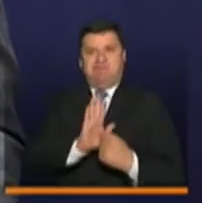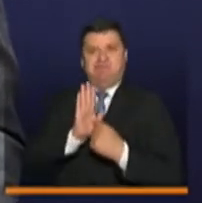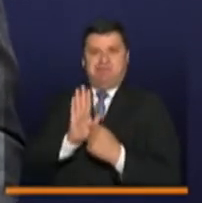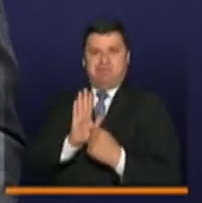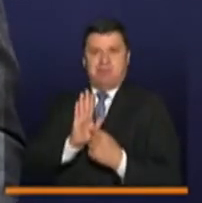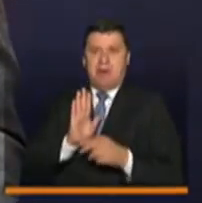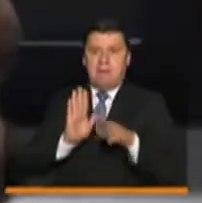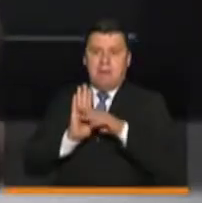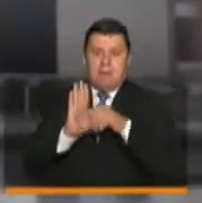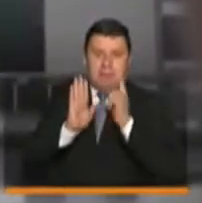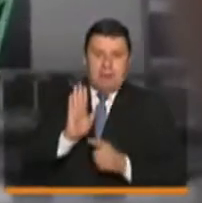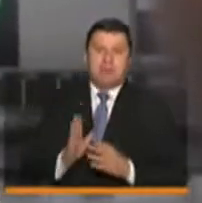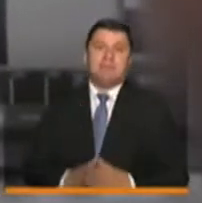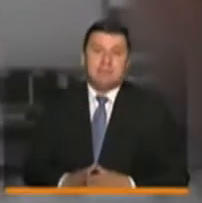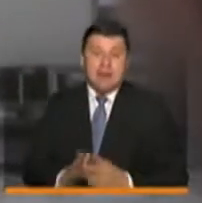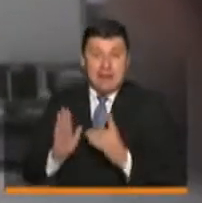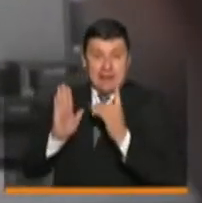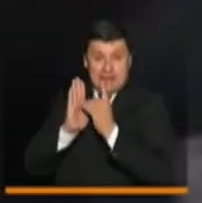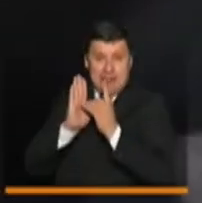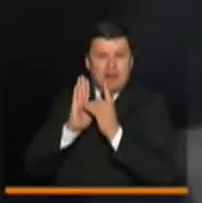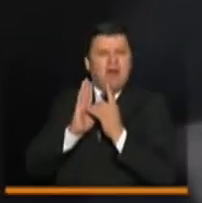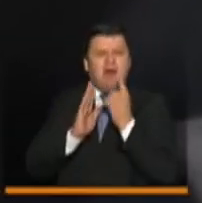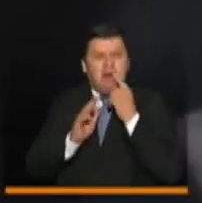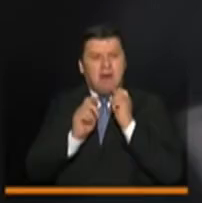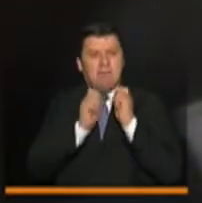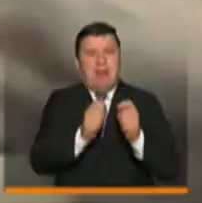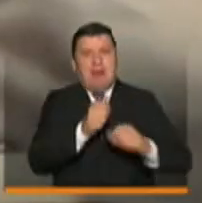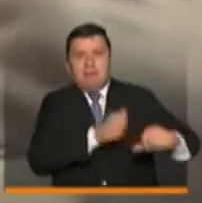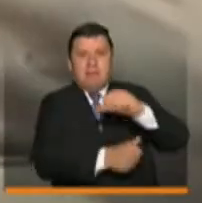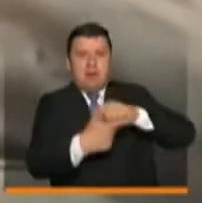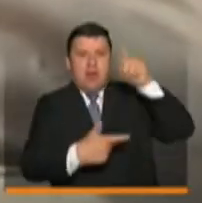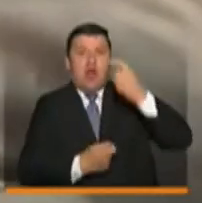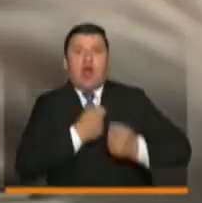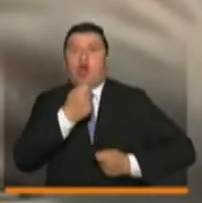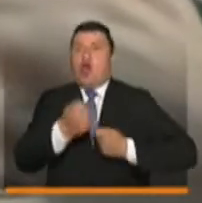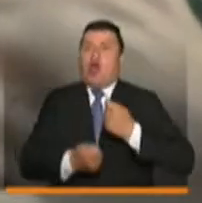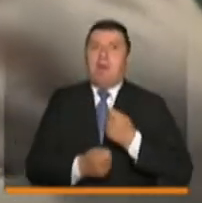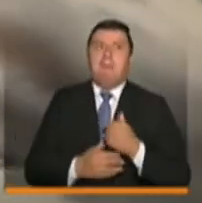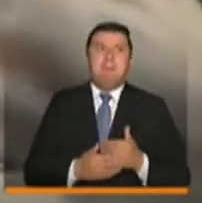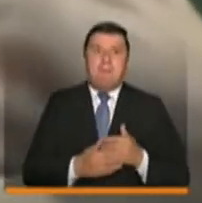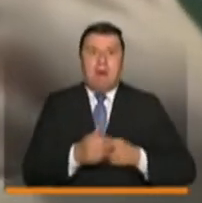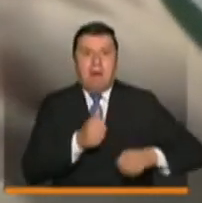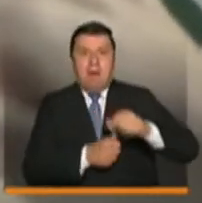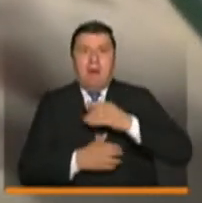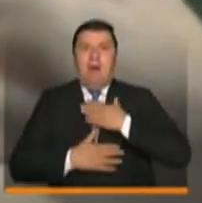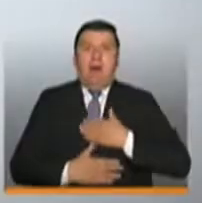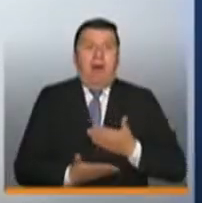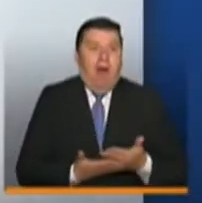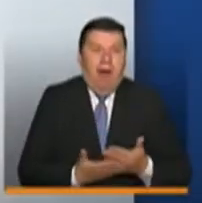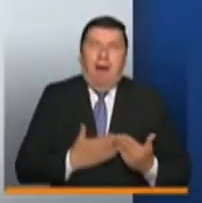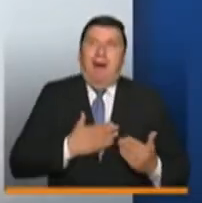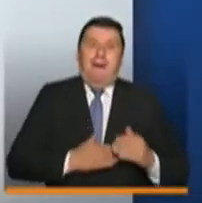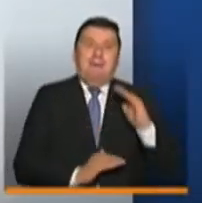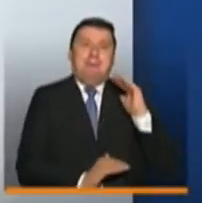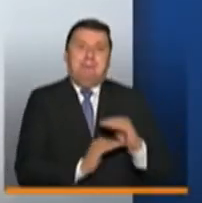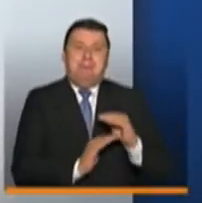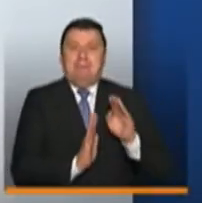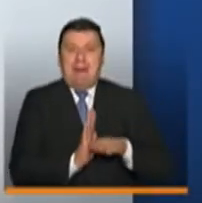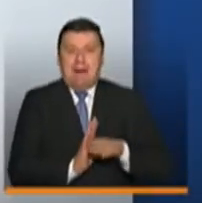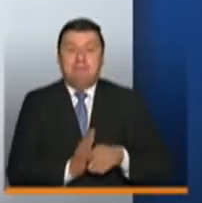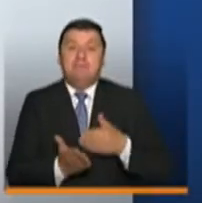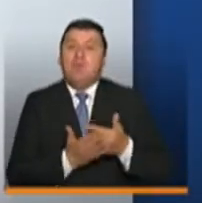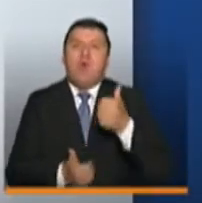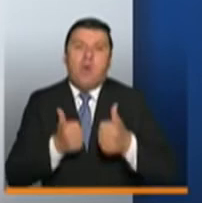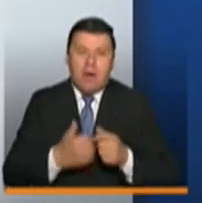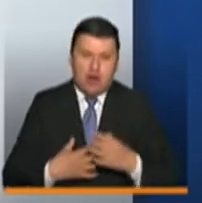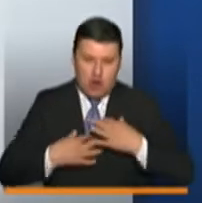estamos implementando. El decreto le da una inyección a la economía y al comercio en estos momentos y también un alivio a los consumidores. Para tener en cuenta, las compras